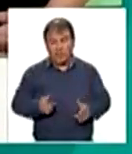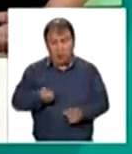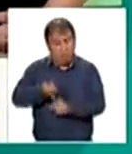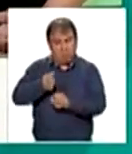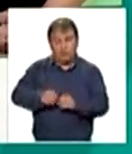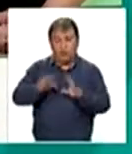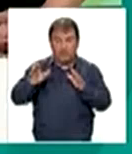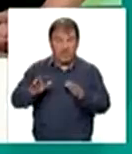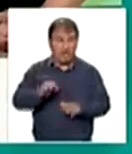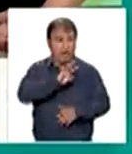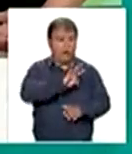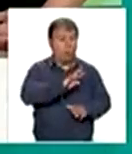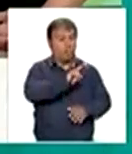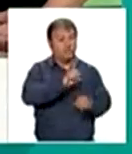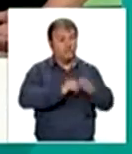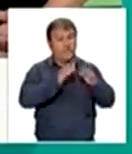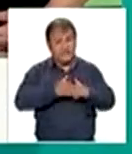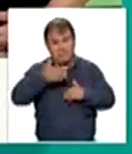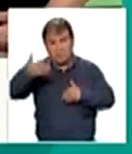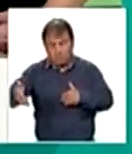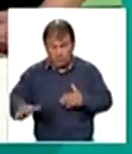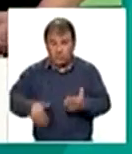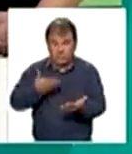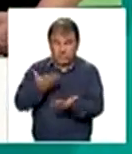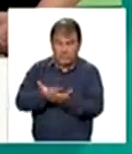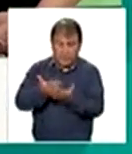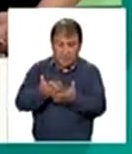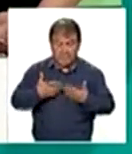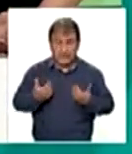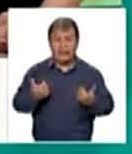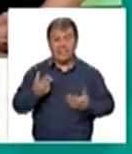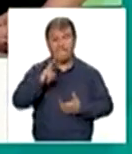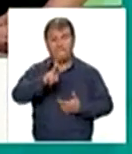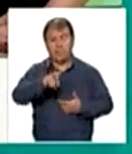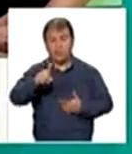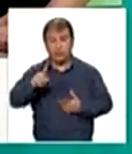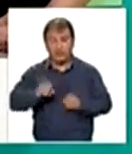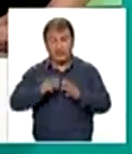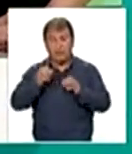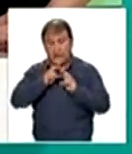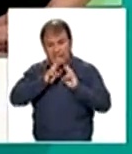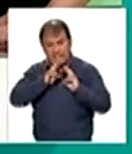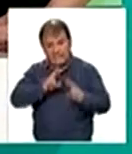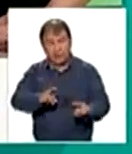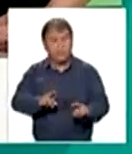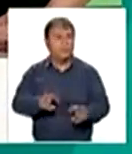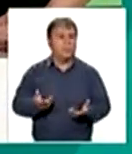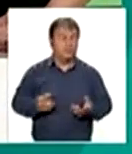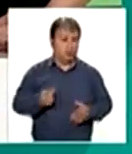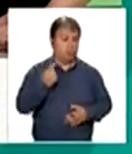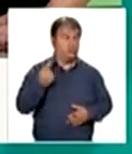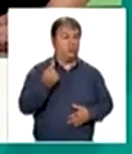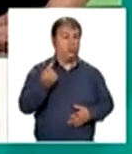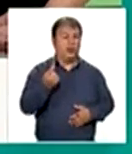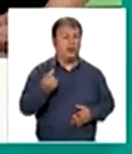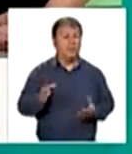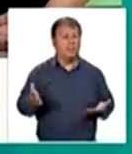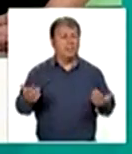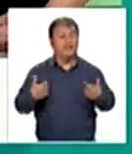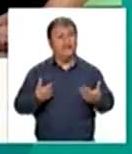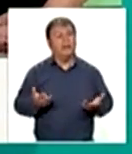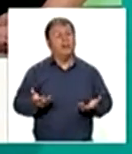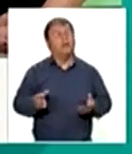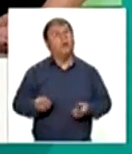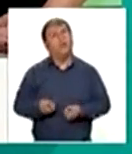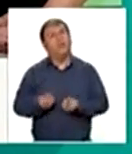o 48 horas después, desde que llega tiene 21 días para informar este resultado. Solamente en eventos mayores